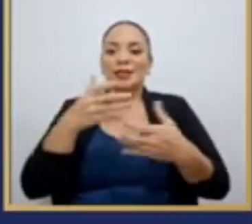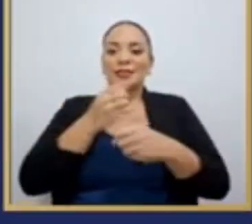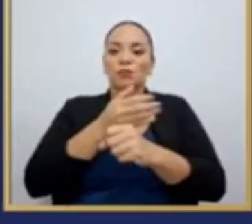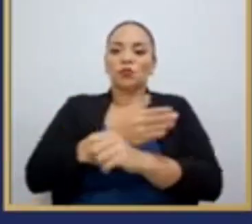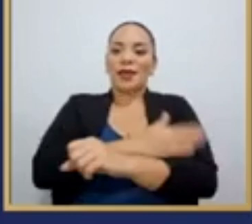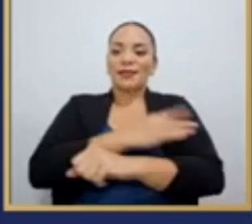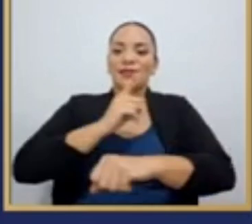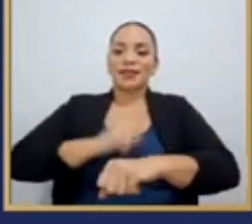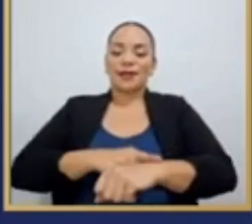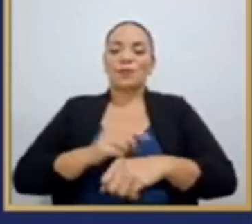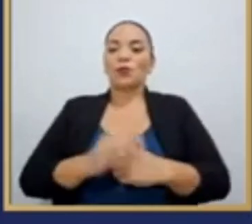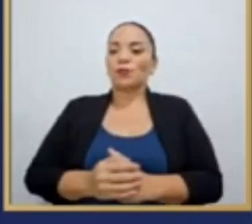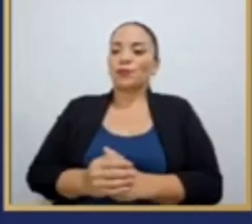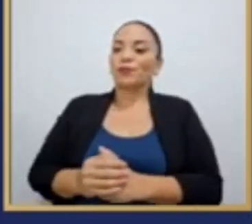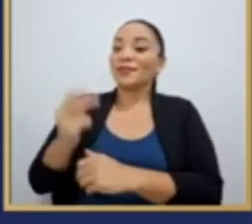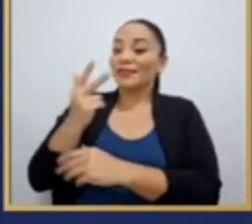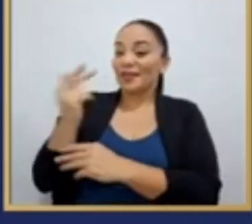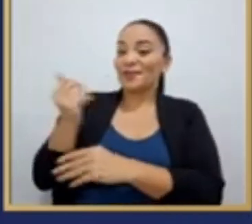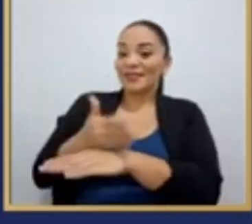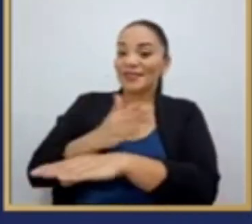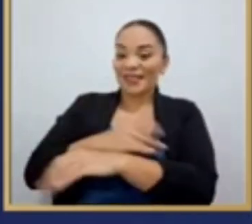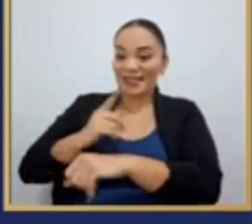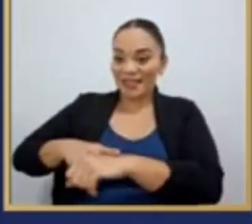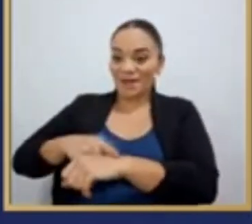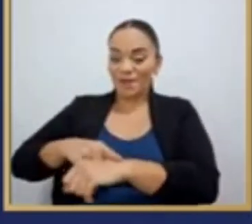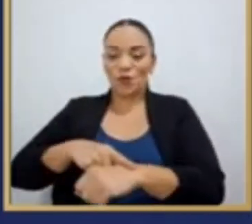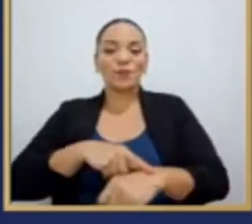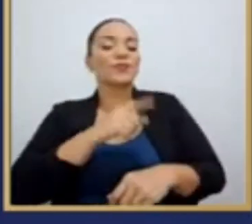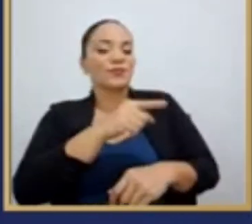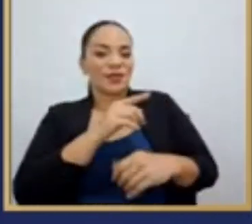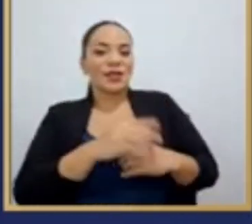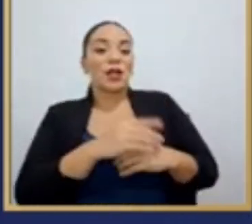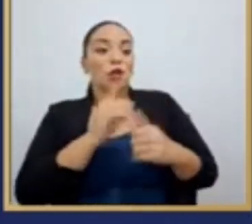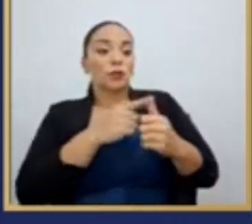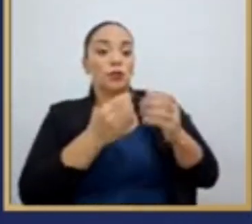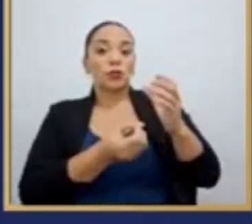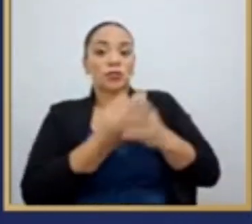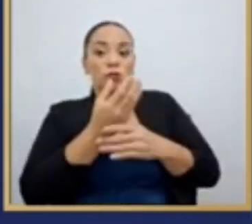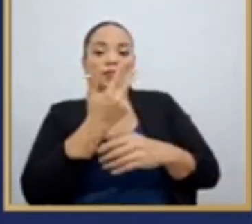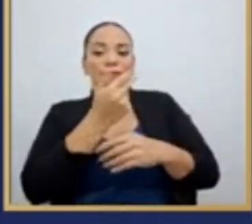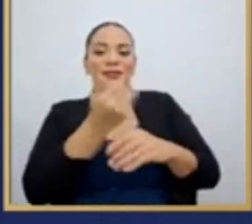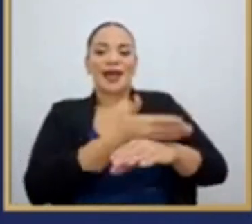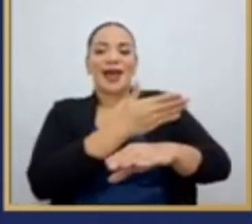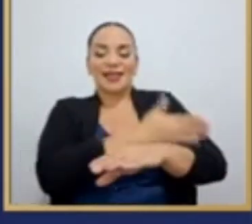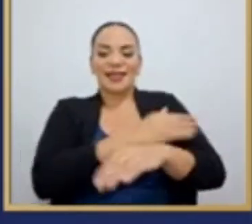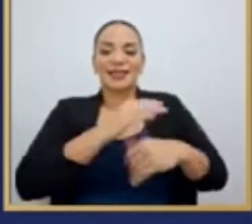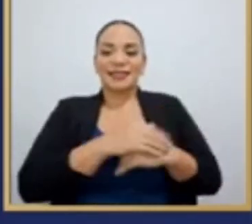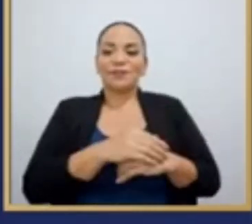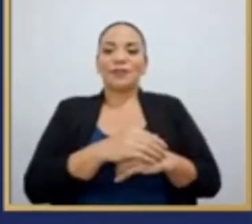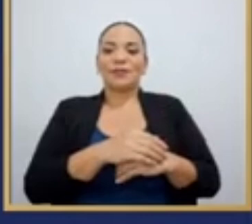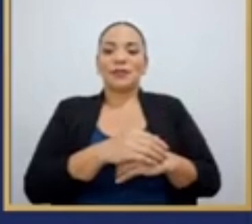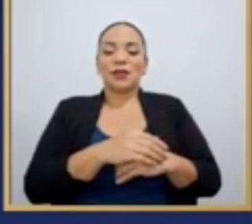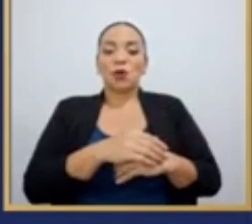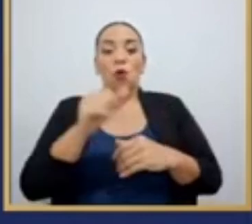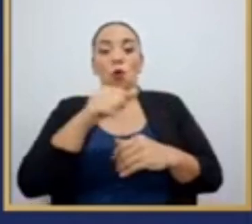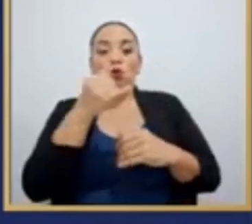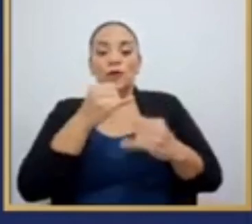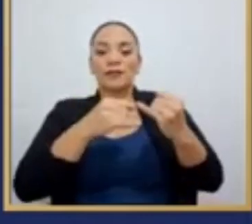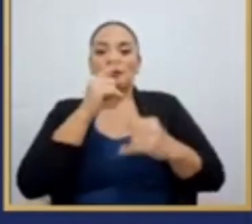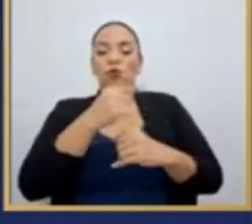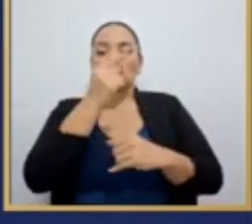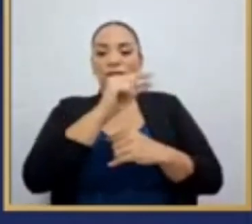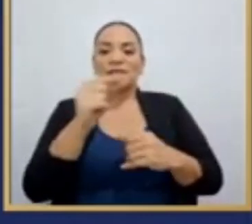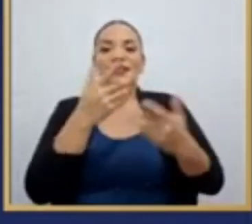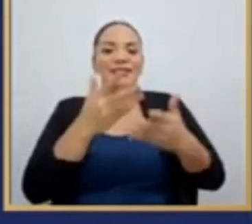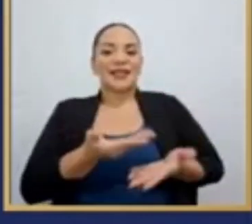tiempo. 3 meses antes de tiempo o más. Los primeros insumos 3 meses antes y los que vencían la próxima semana ya